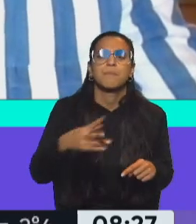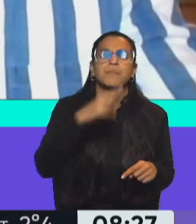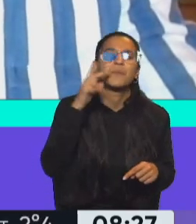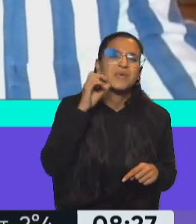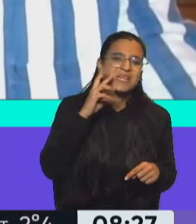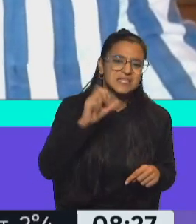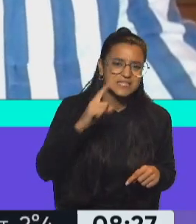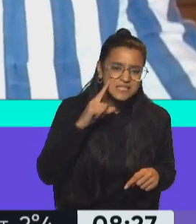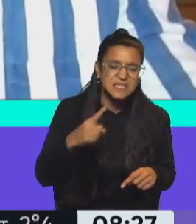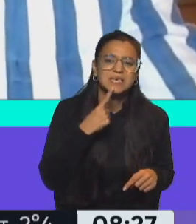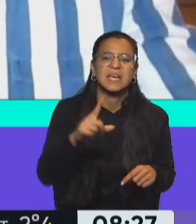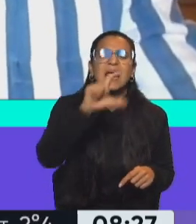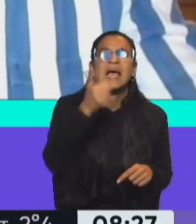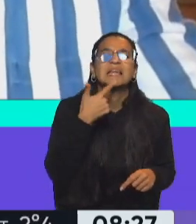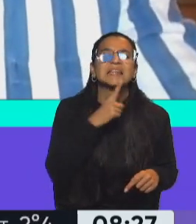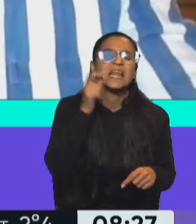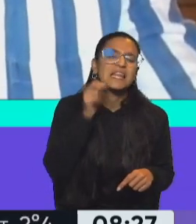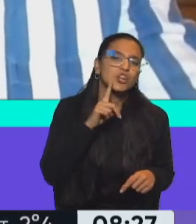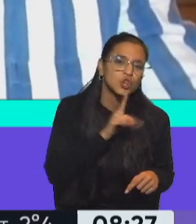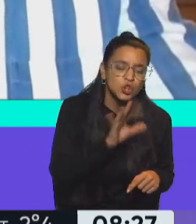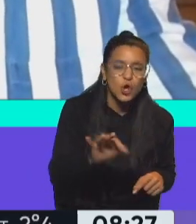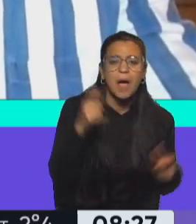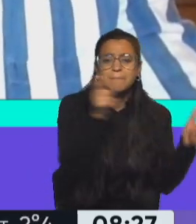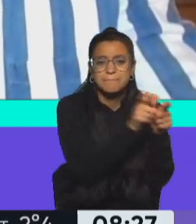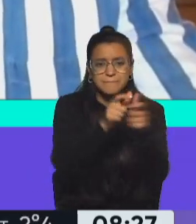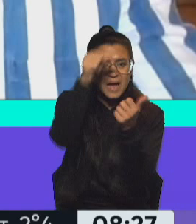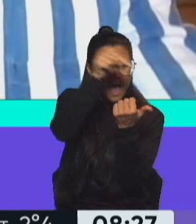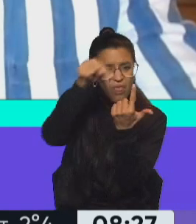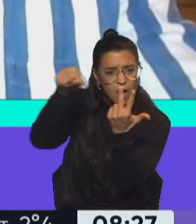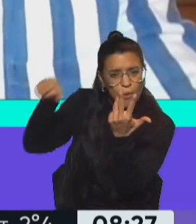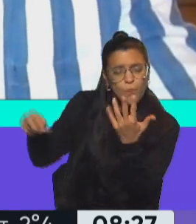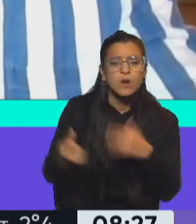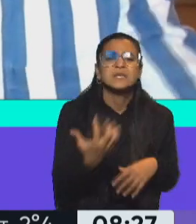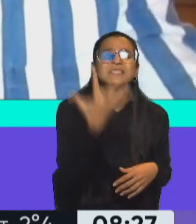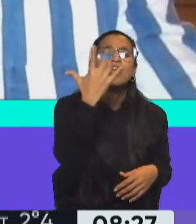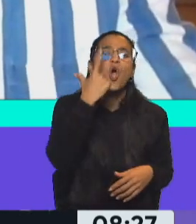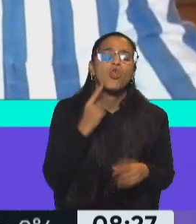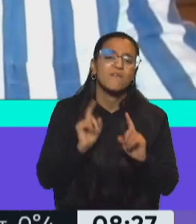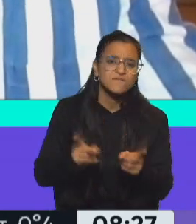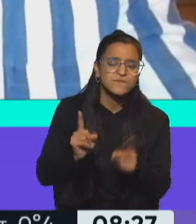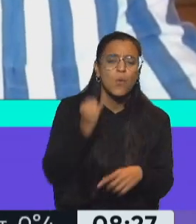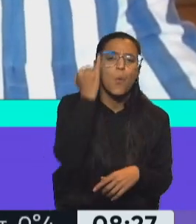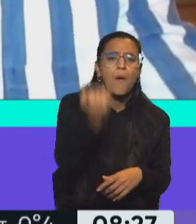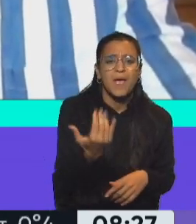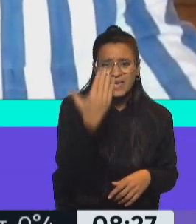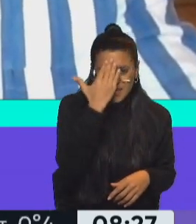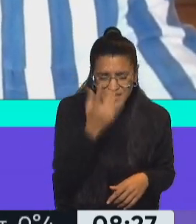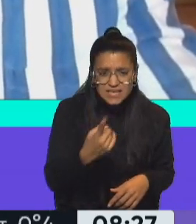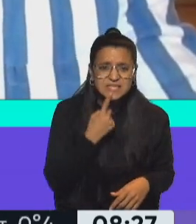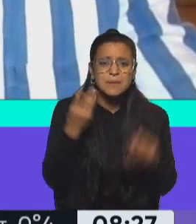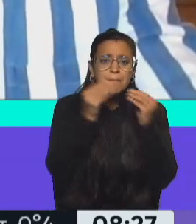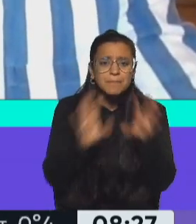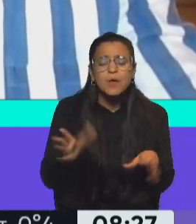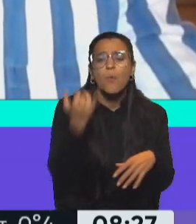Virzi, Sergio Castellitto. Cada película va a estar disponible durante 5 días, o sea, el jueves 15, que es cuando arranca este